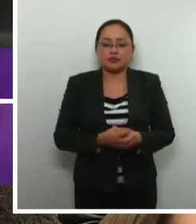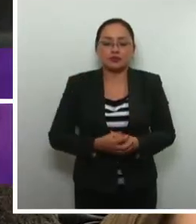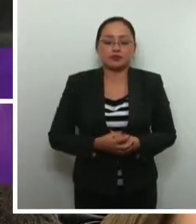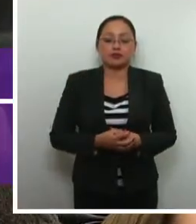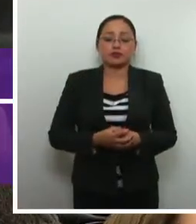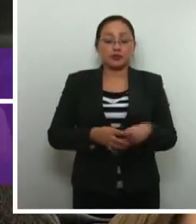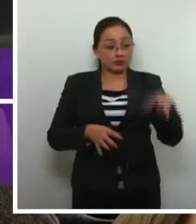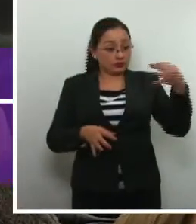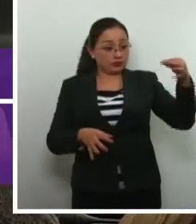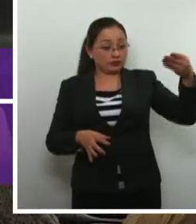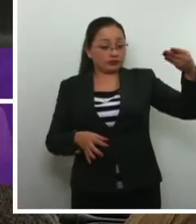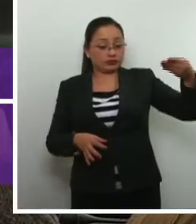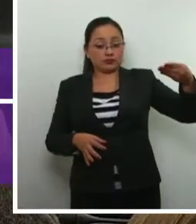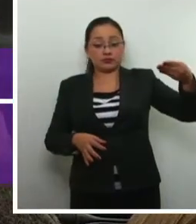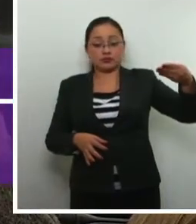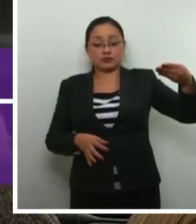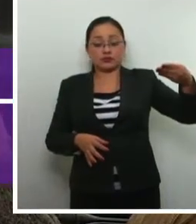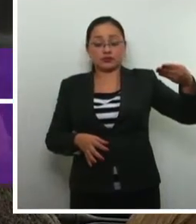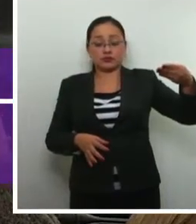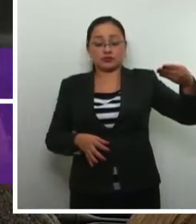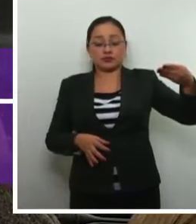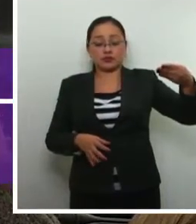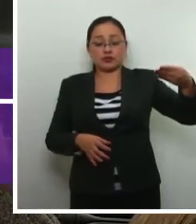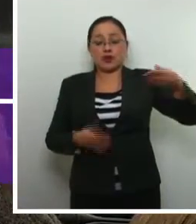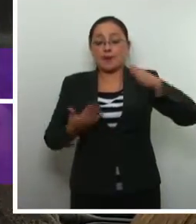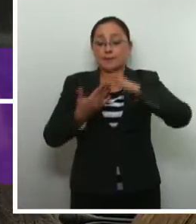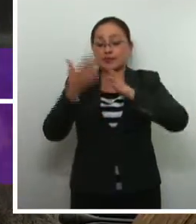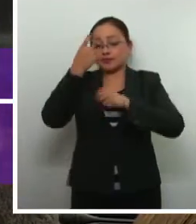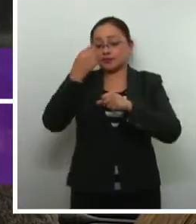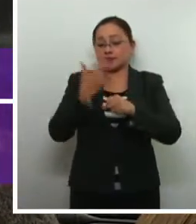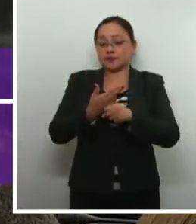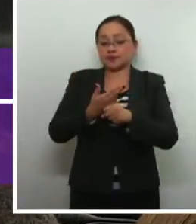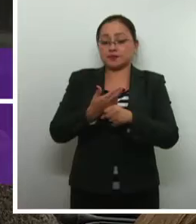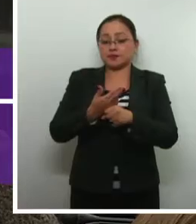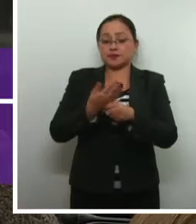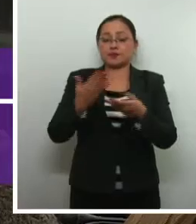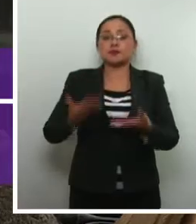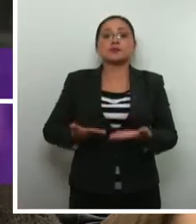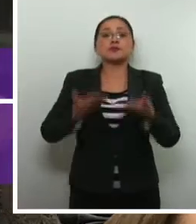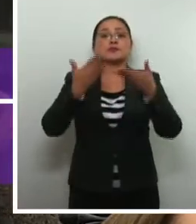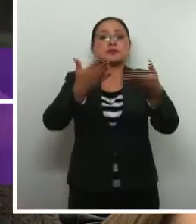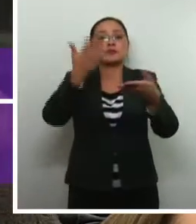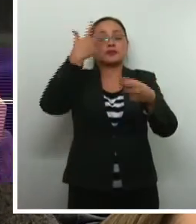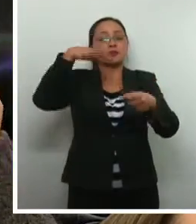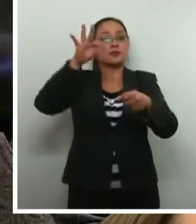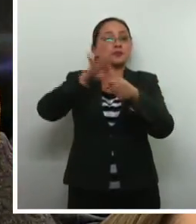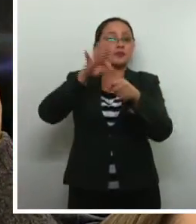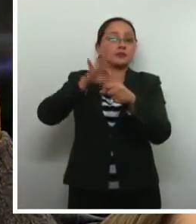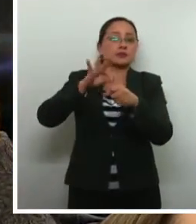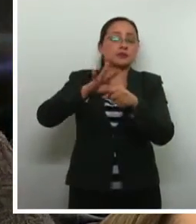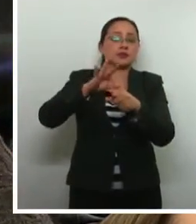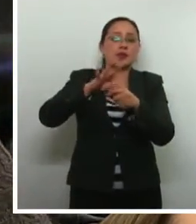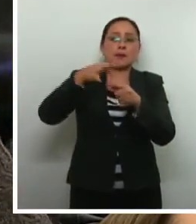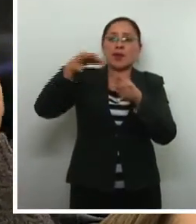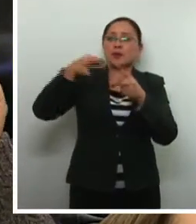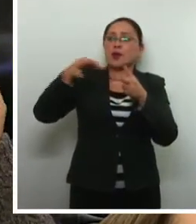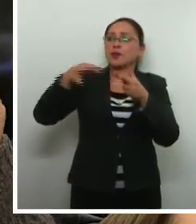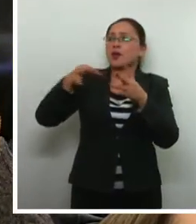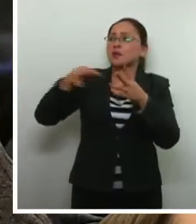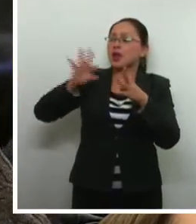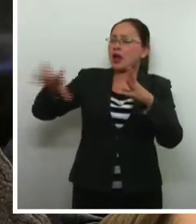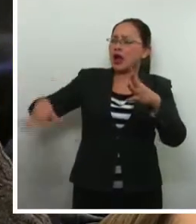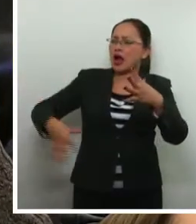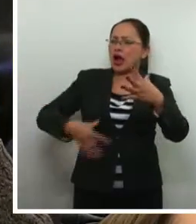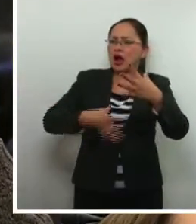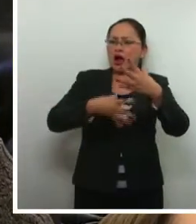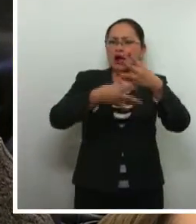están. O sea, la mesa directiva somete a votación una mega reserva que